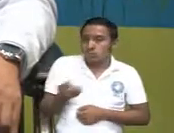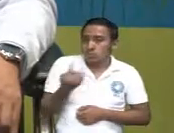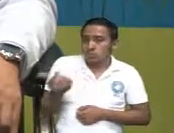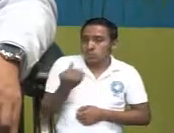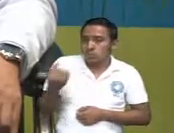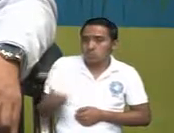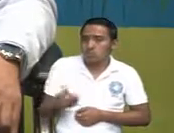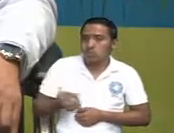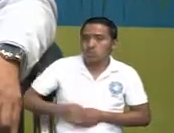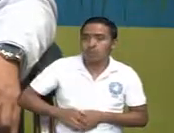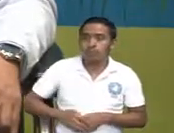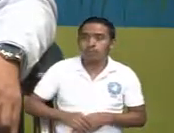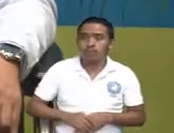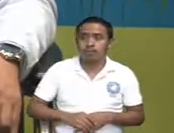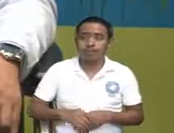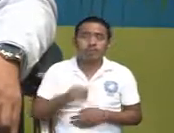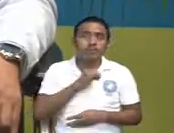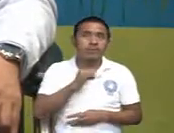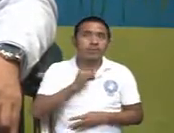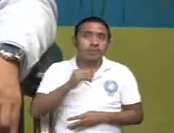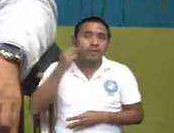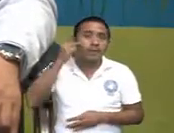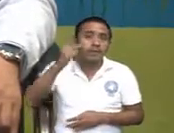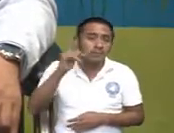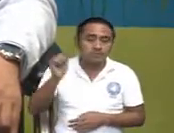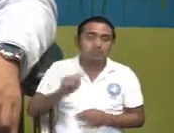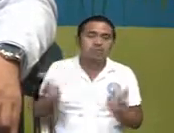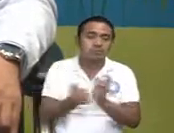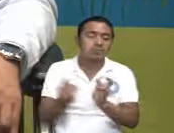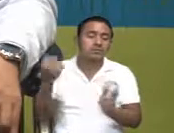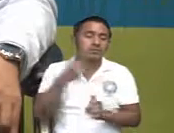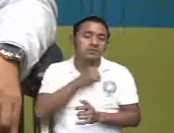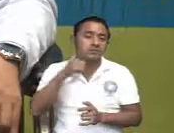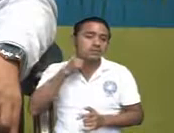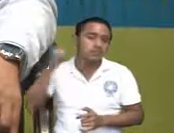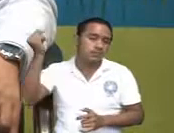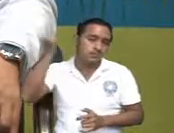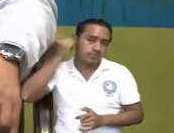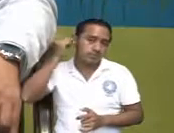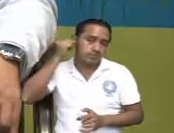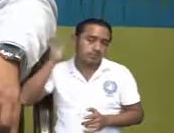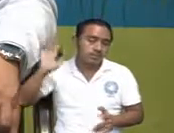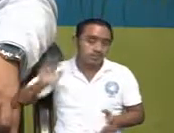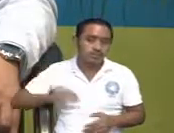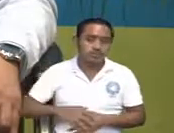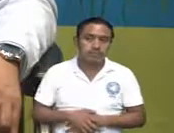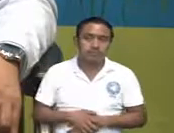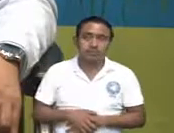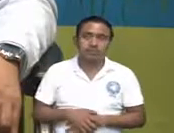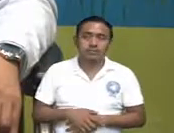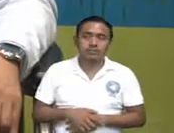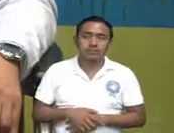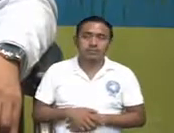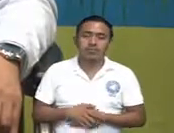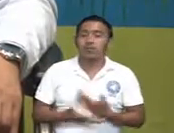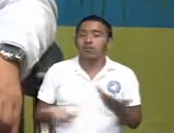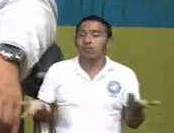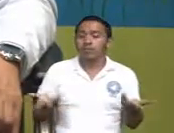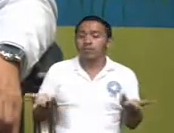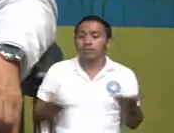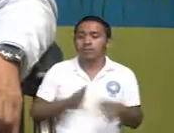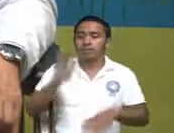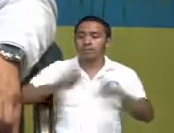este de la vista sino un examen también de la audición porque éste a veces